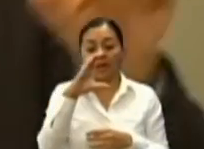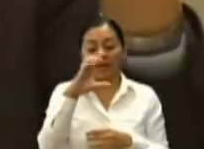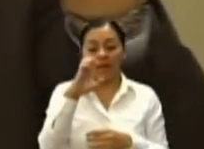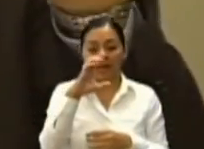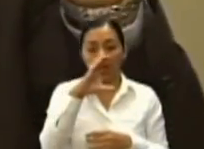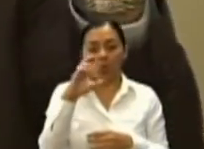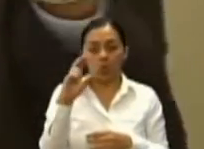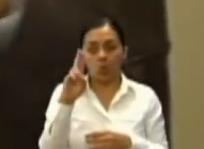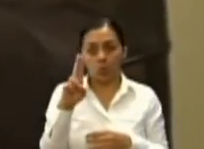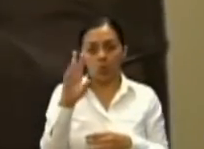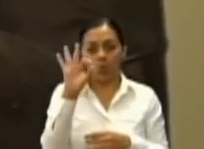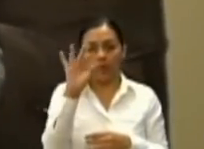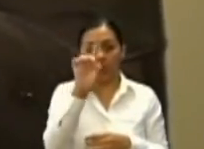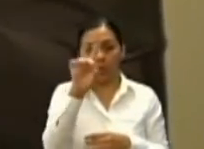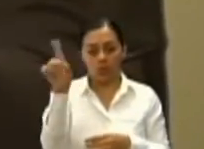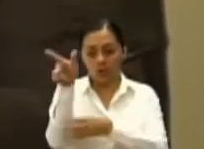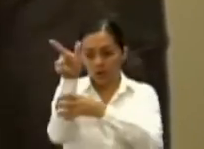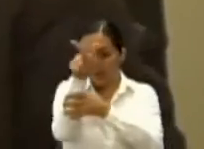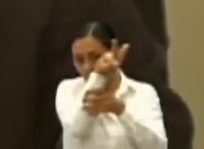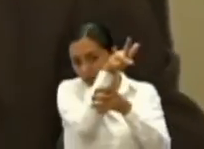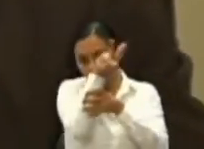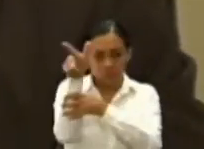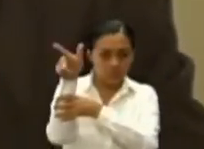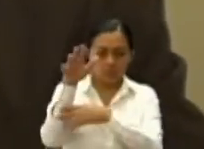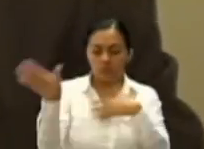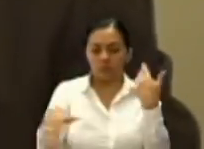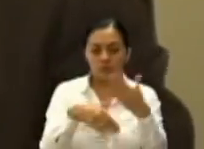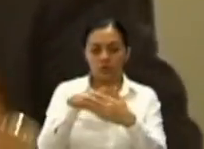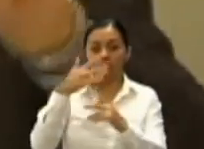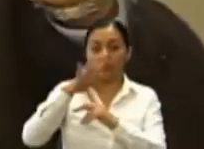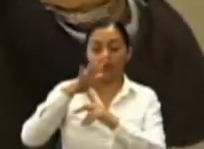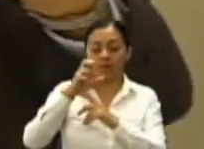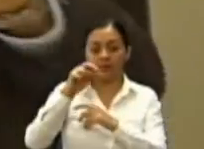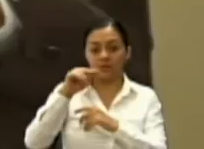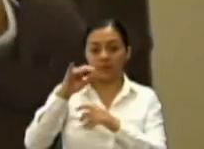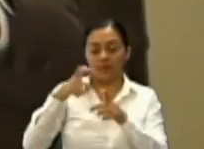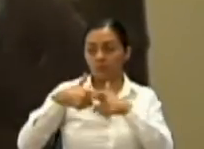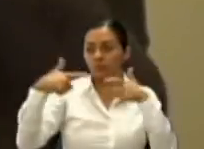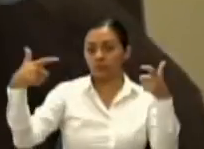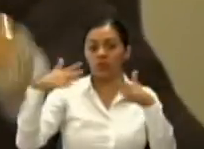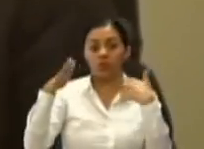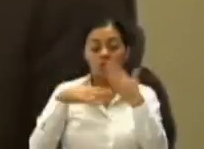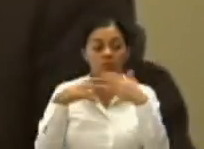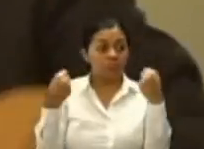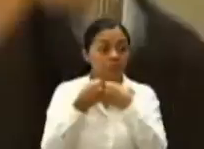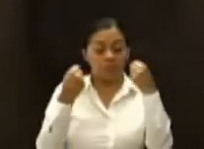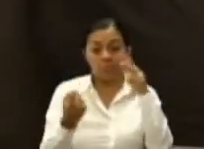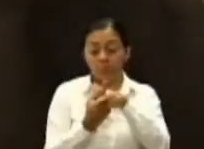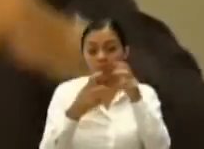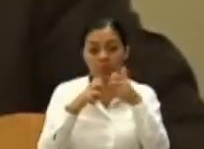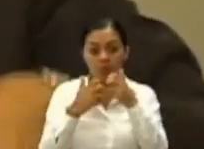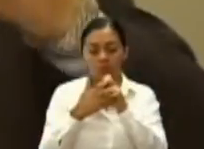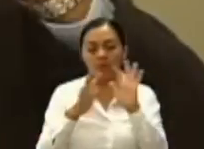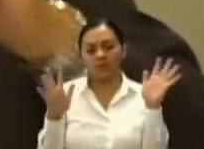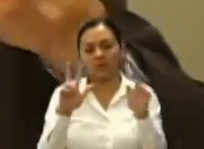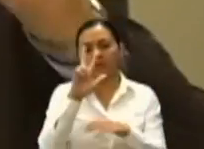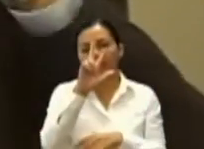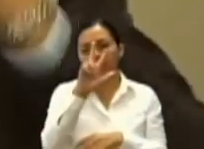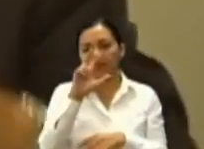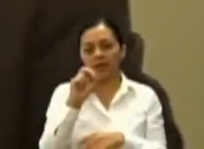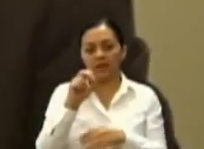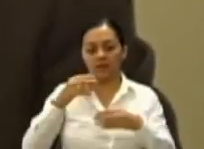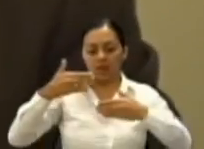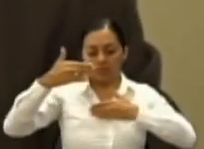tenemos cámaras que cubren todo el parque del centenario todo el parque los samanes se ve cualquier incidente que pueda ocurrir porque son treinta y pico de